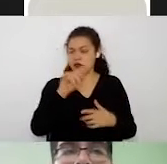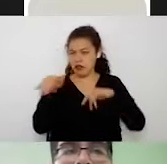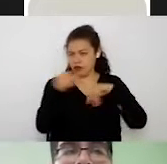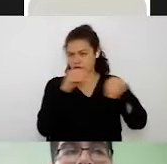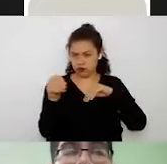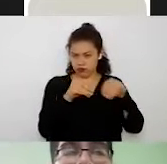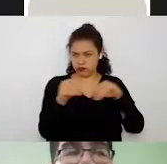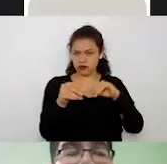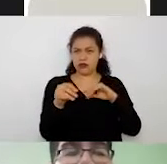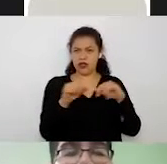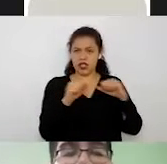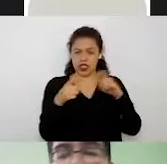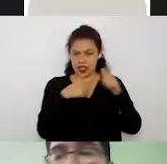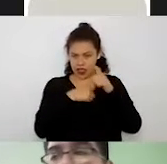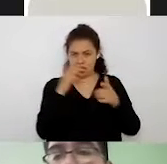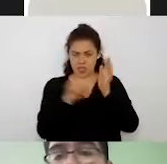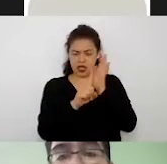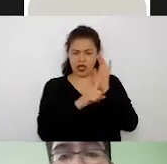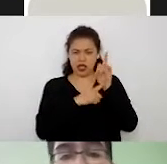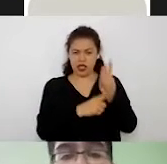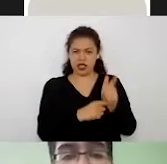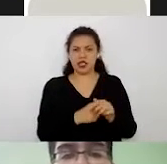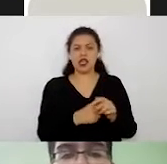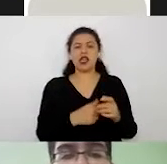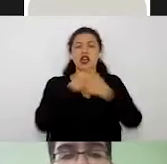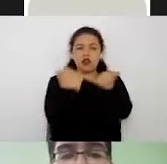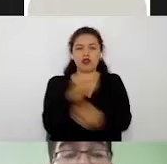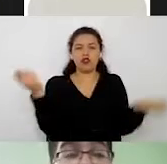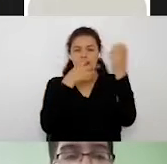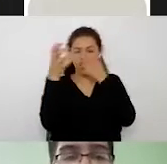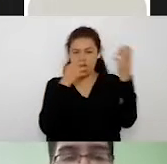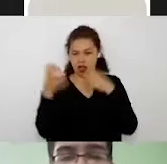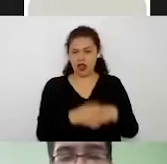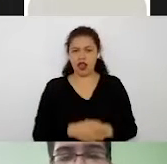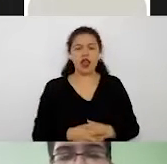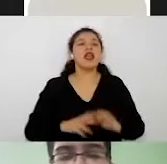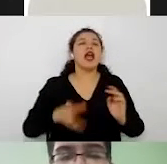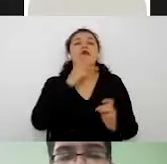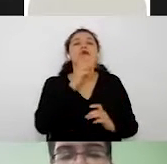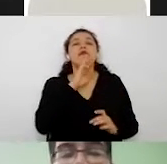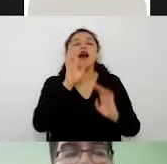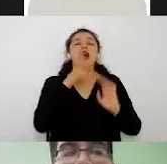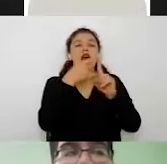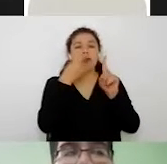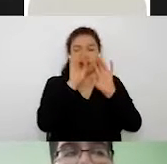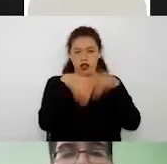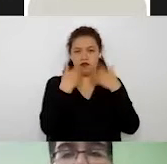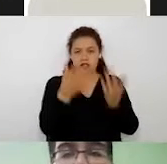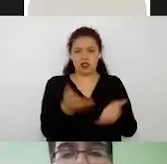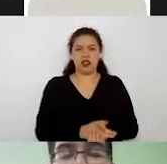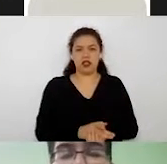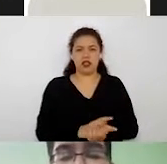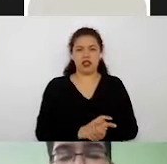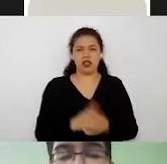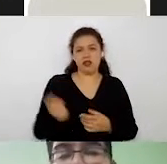que seguía sonando la alerta, que los niños estaban gritando, que ya había papás afuera de la puerta y lo primero que dijo fue como de les voy a